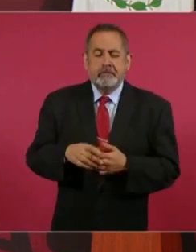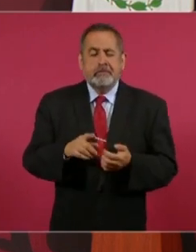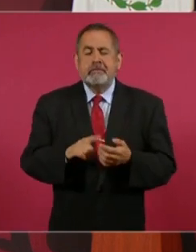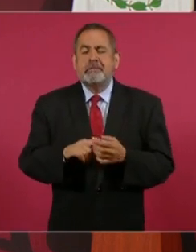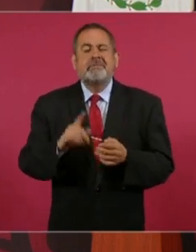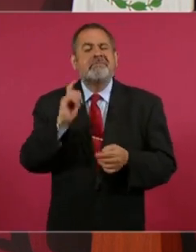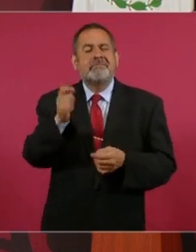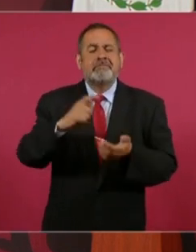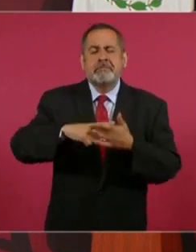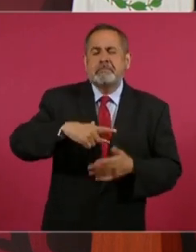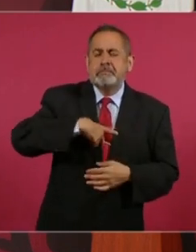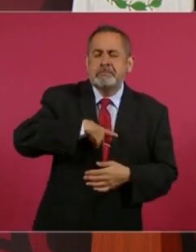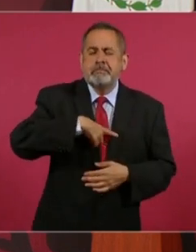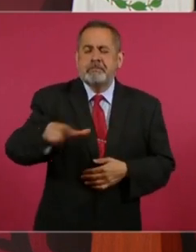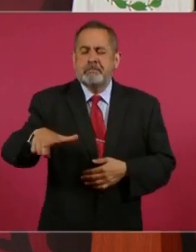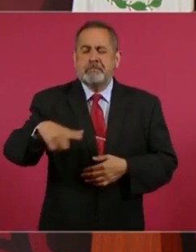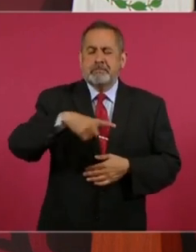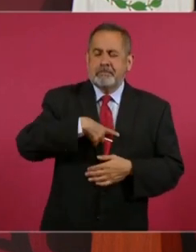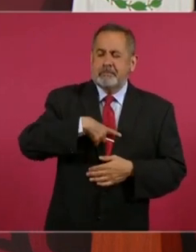de boomerang.